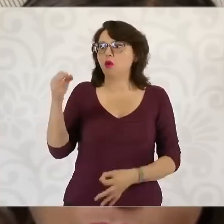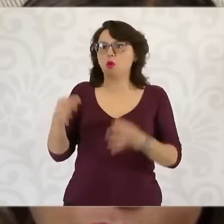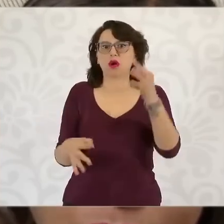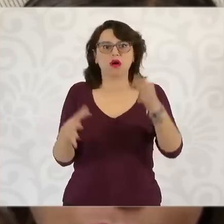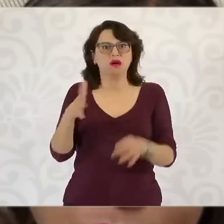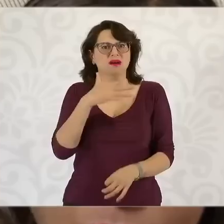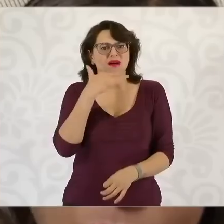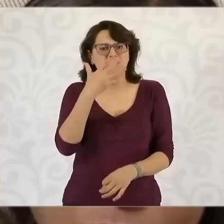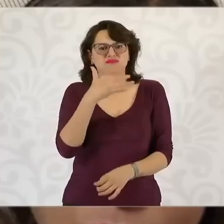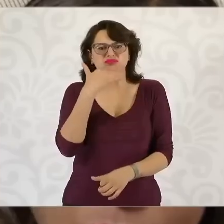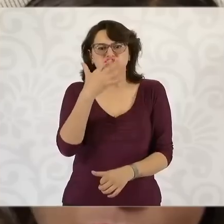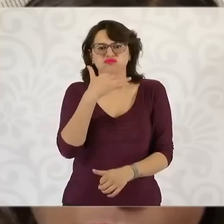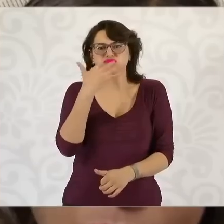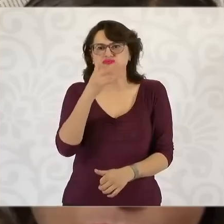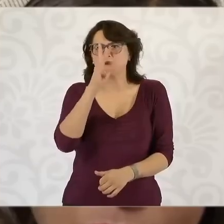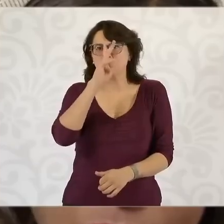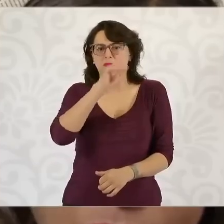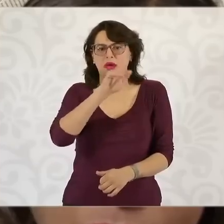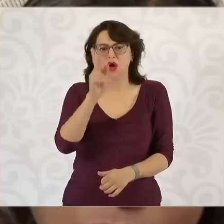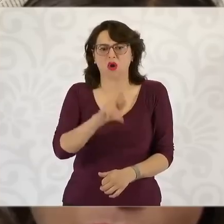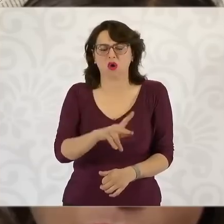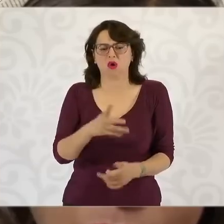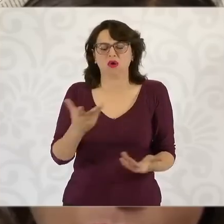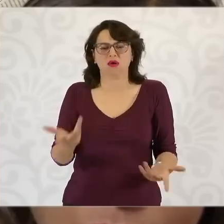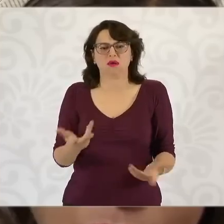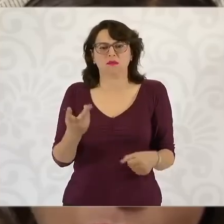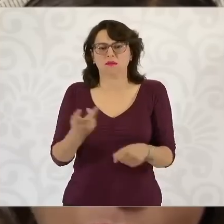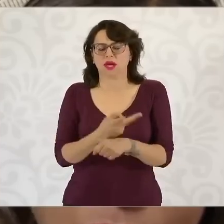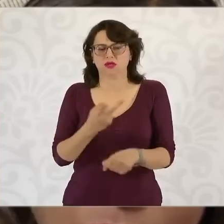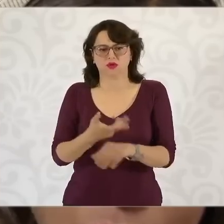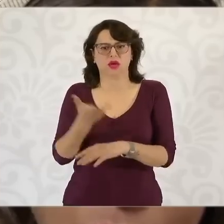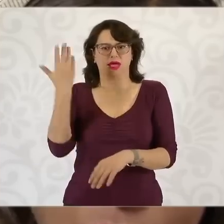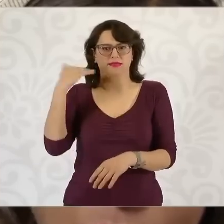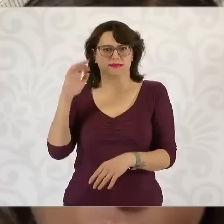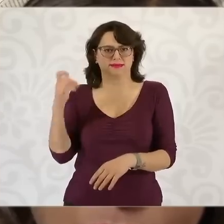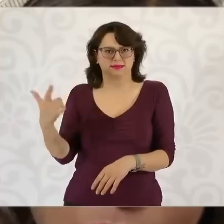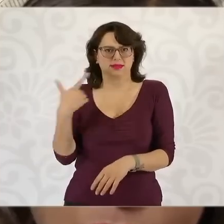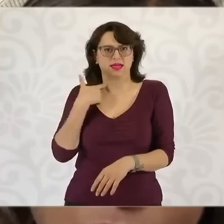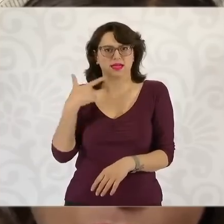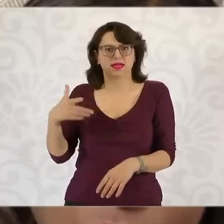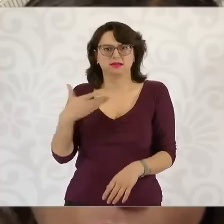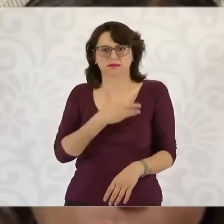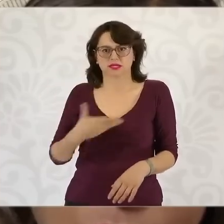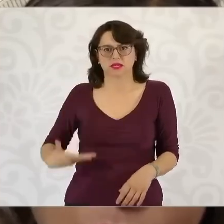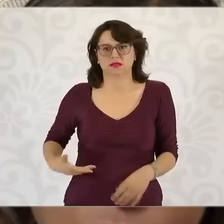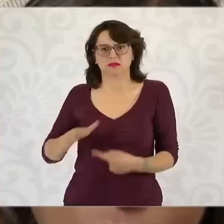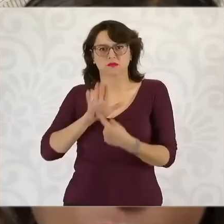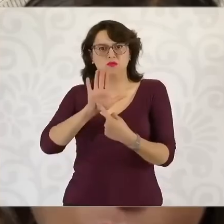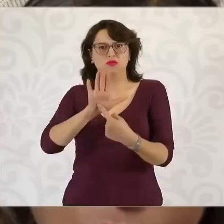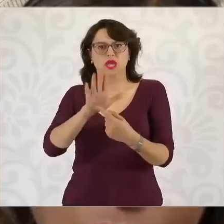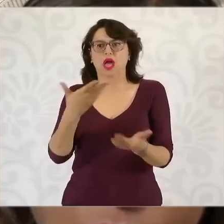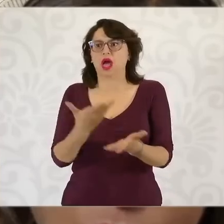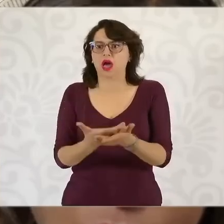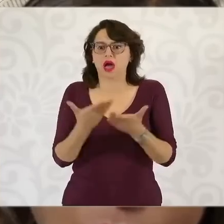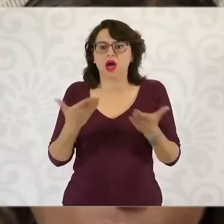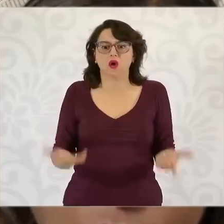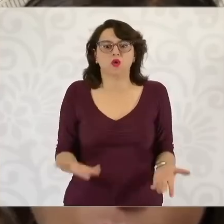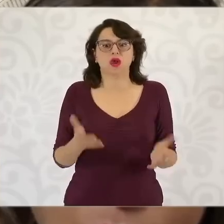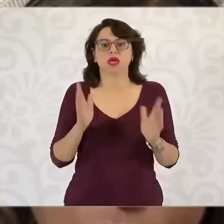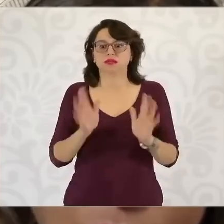que hay, que lo señalaba el expresidente, que estaba afectando a los mexicanos. ¿Cuántos casos hay?